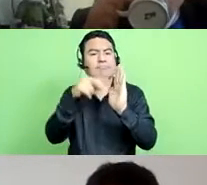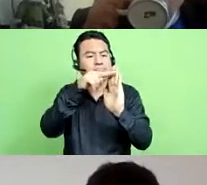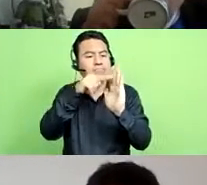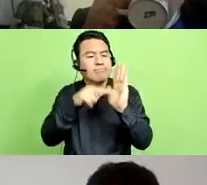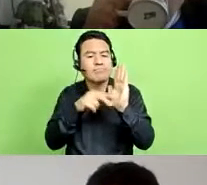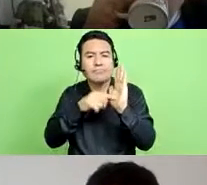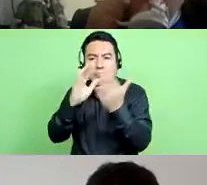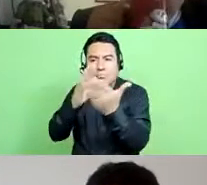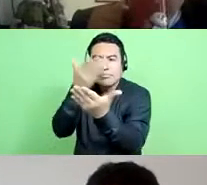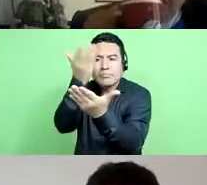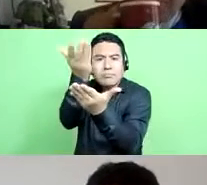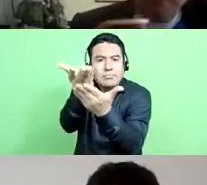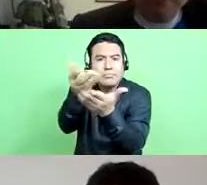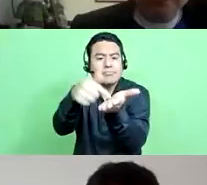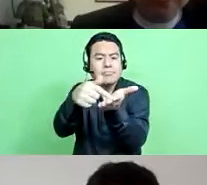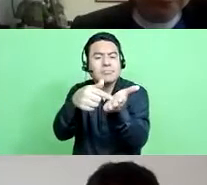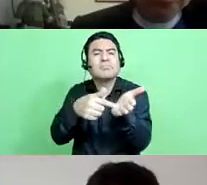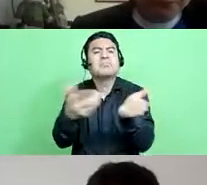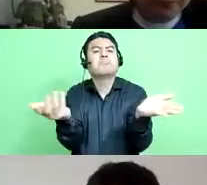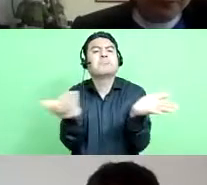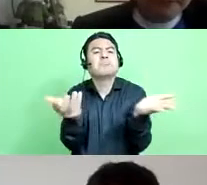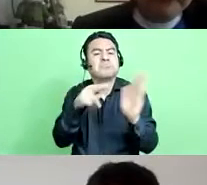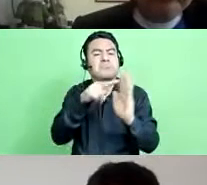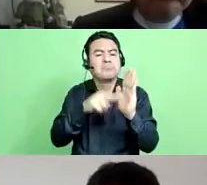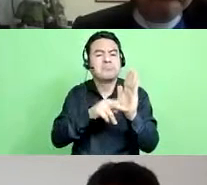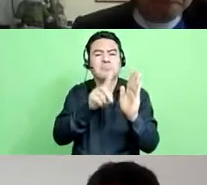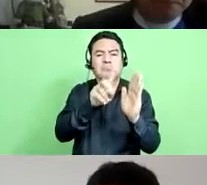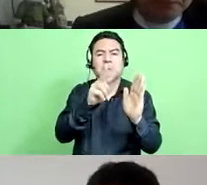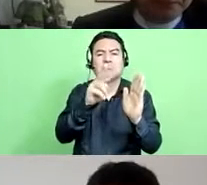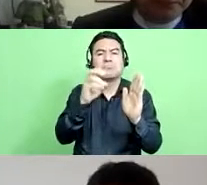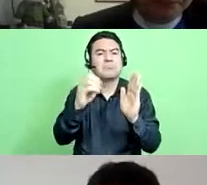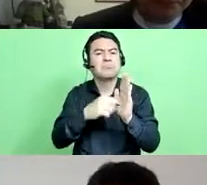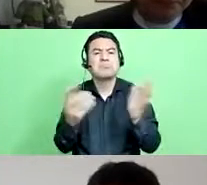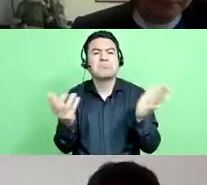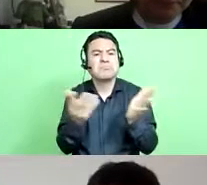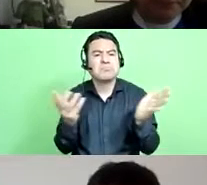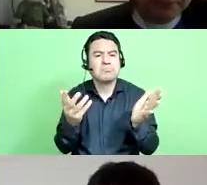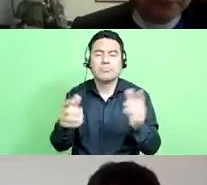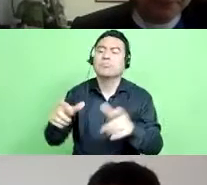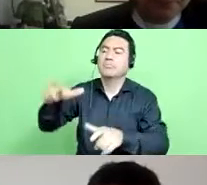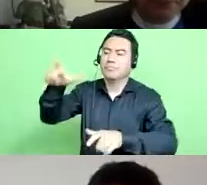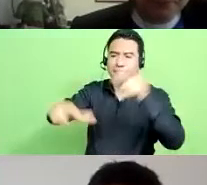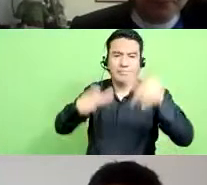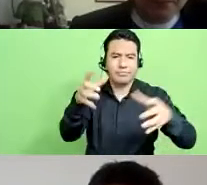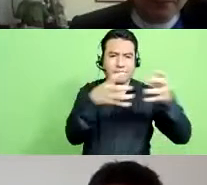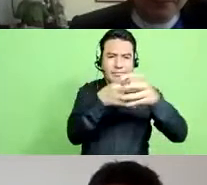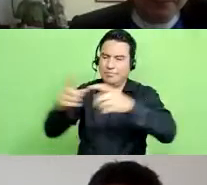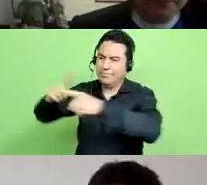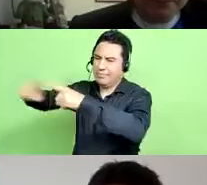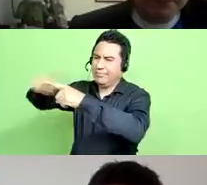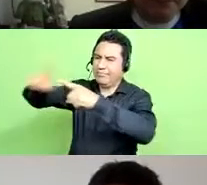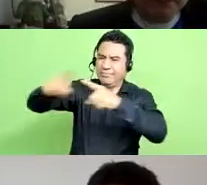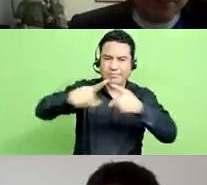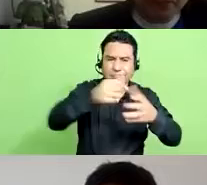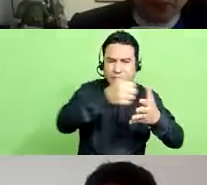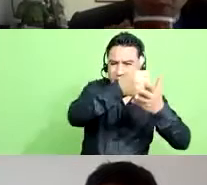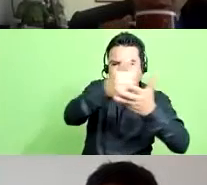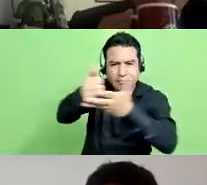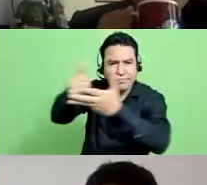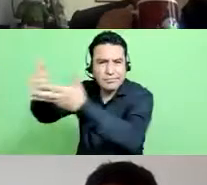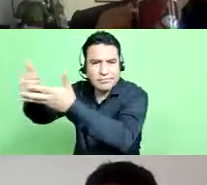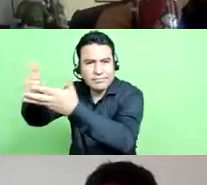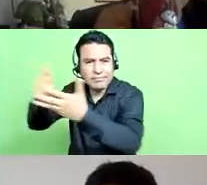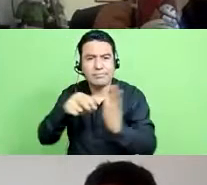busca mejorar la aplicación y beneficiar a la mayor cantidad de grupos de personas porque con esta norma